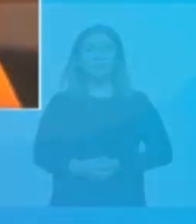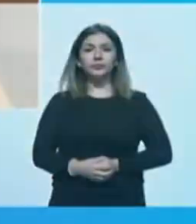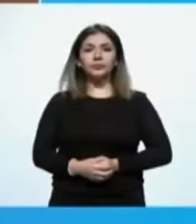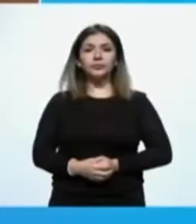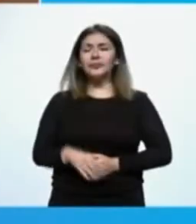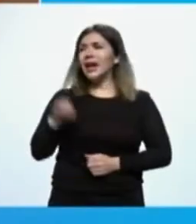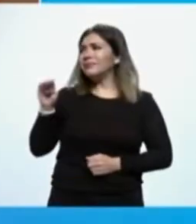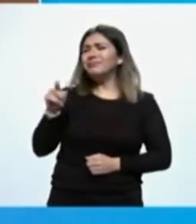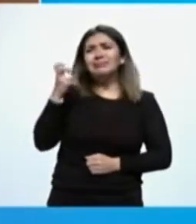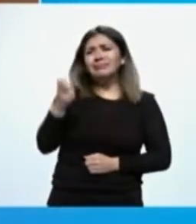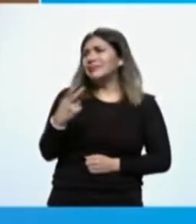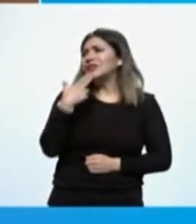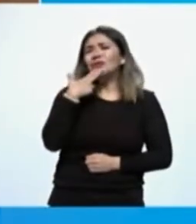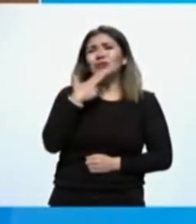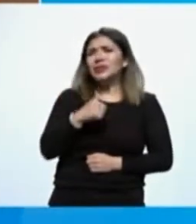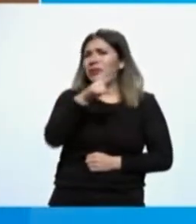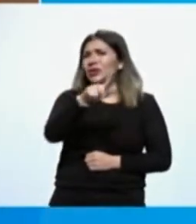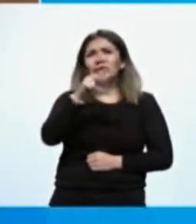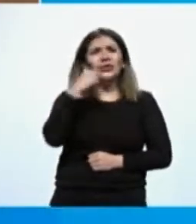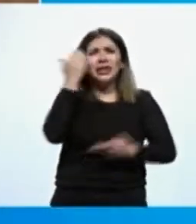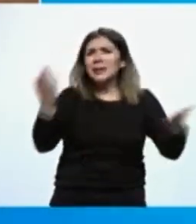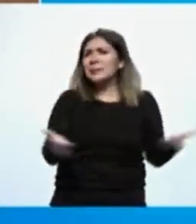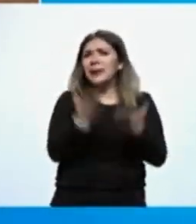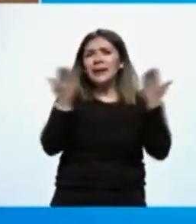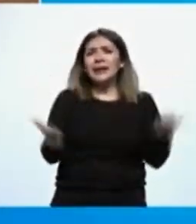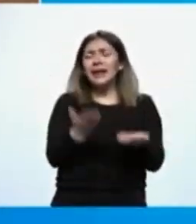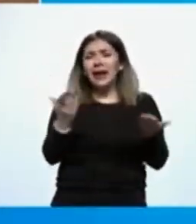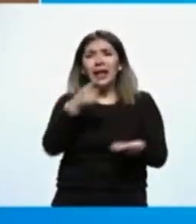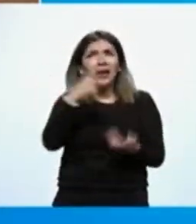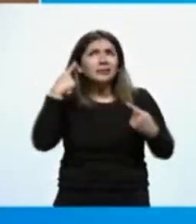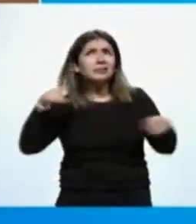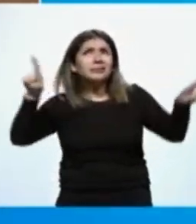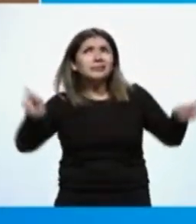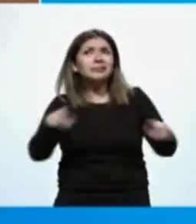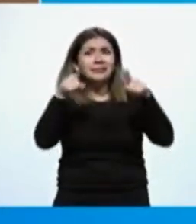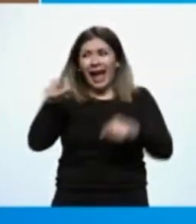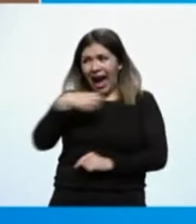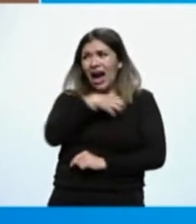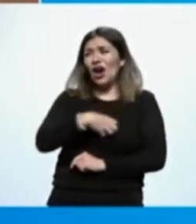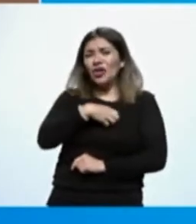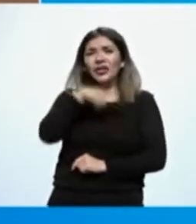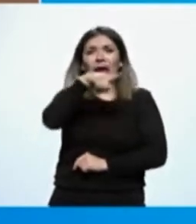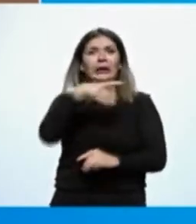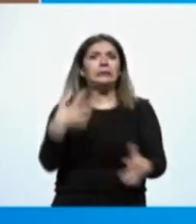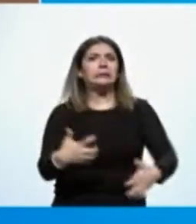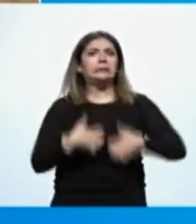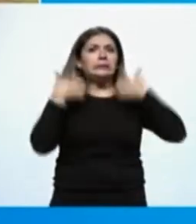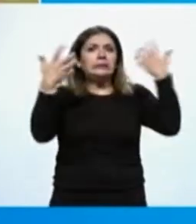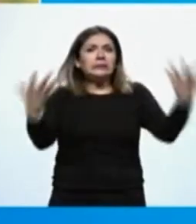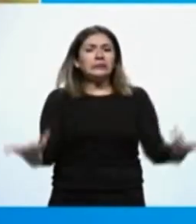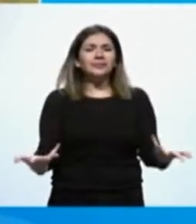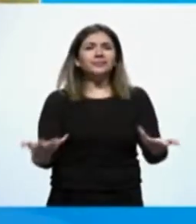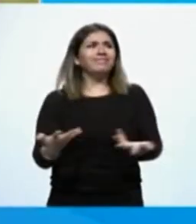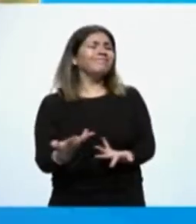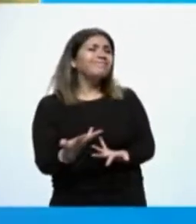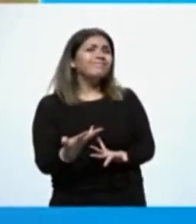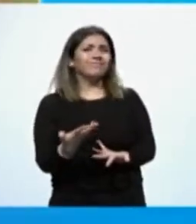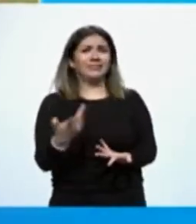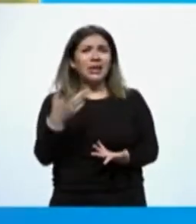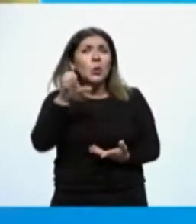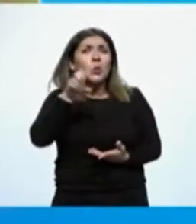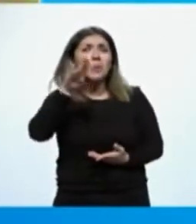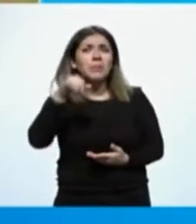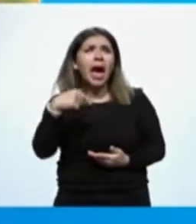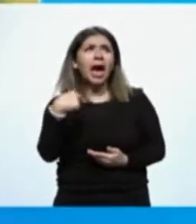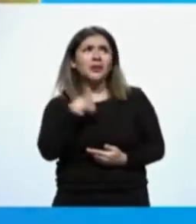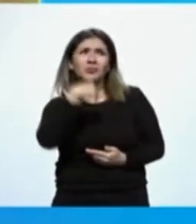Lucy, eso no funciona, él no quiere bailar. Ese ritmo te alegra, pero a él lo hace enfadar. Alan, la cumbia